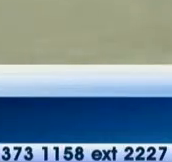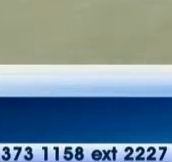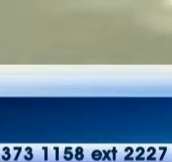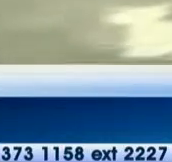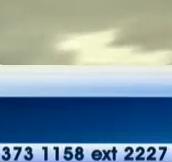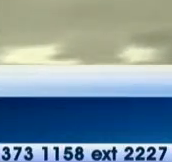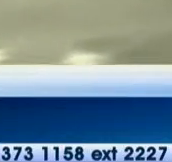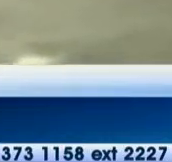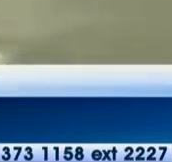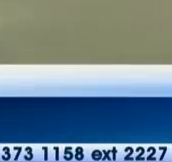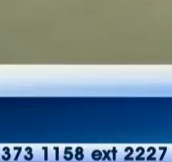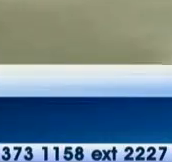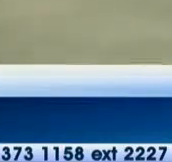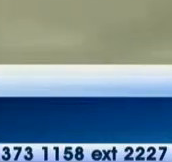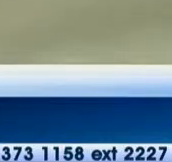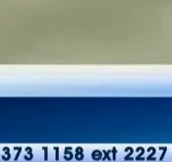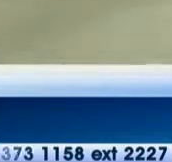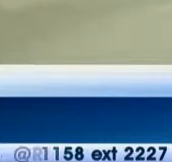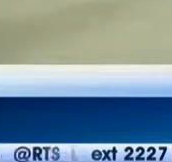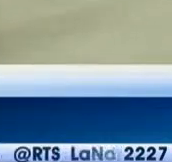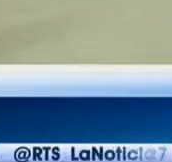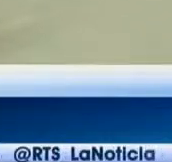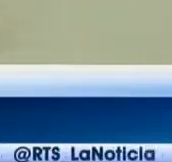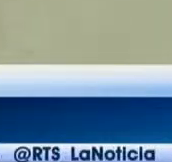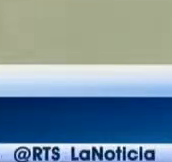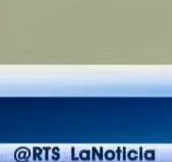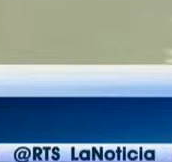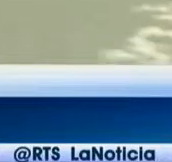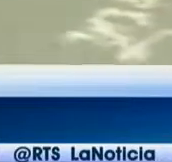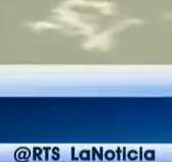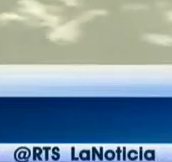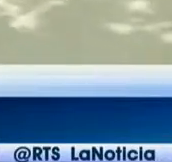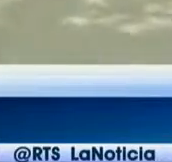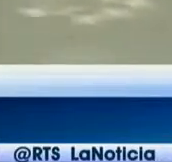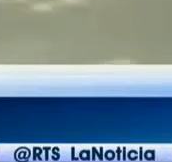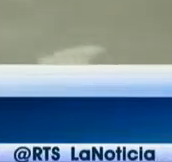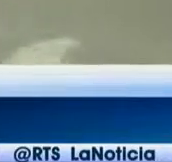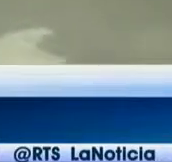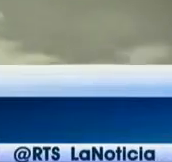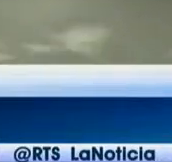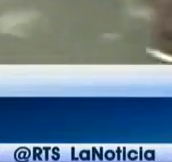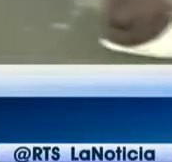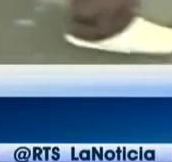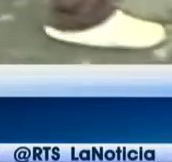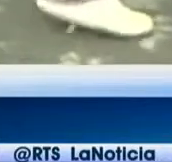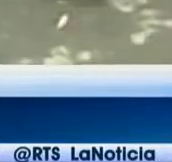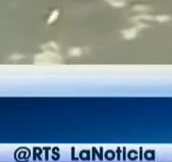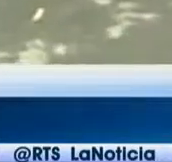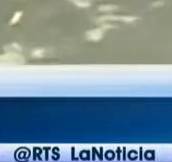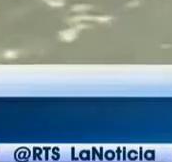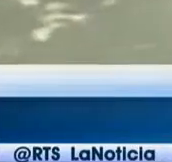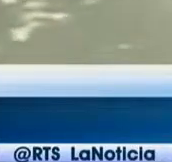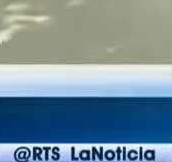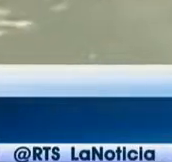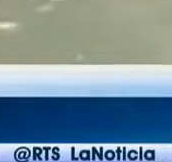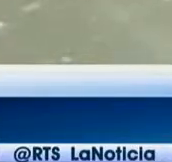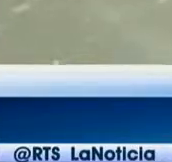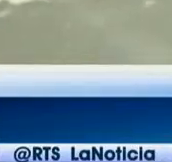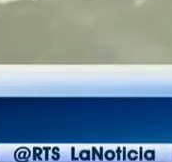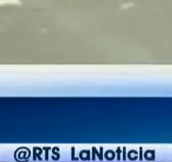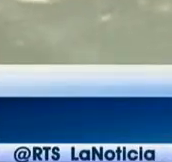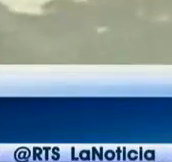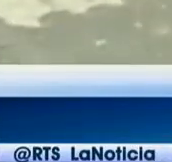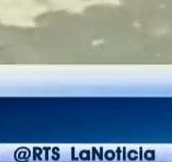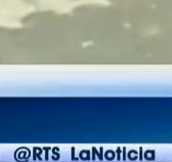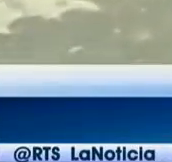lado, a 2, 3 cuadras, en todo el sector? En todo el sector no hay rejilla, es decir, han dejado una rejilla por manzana.